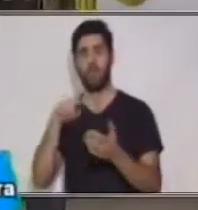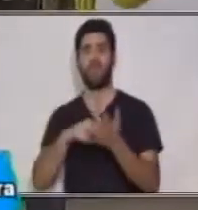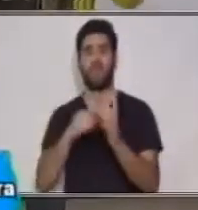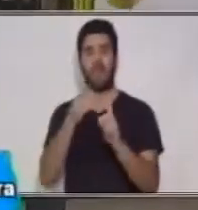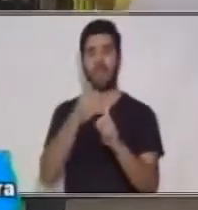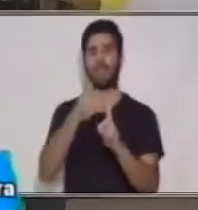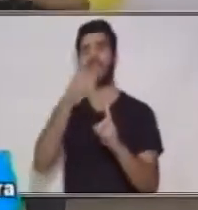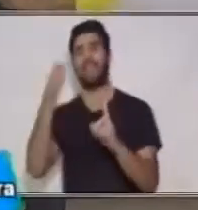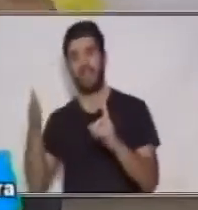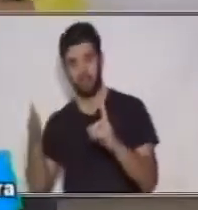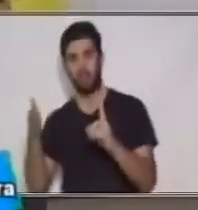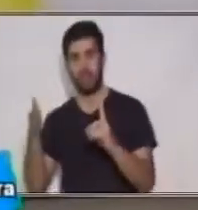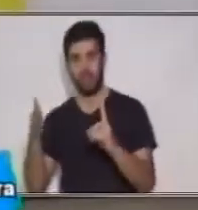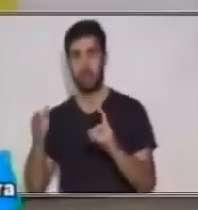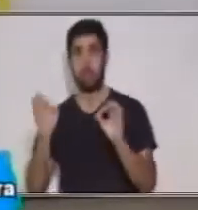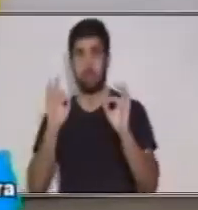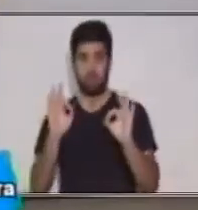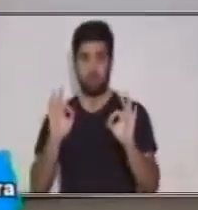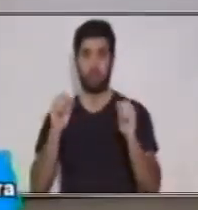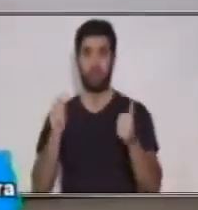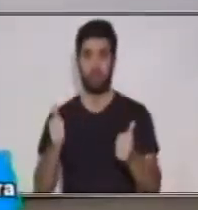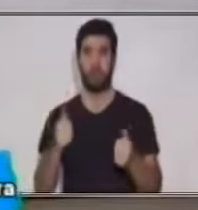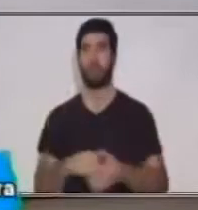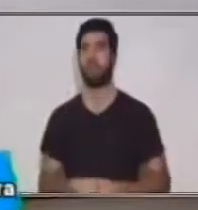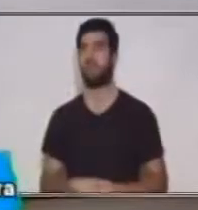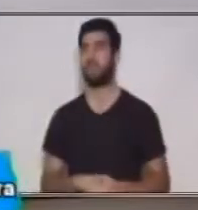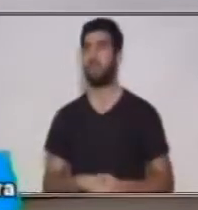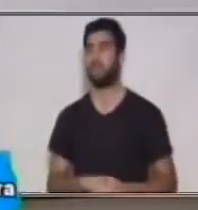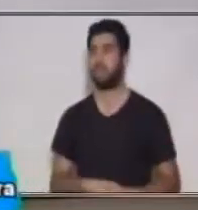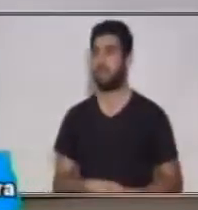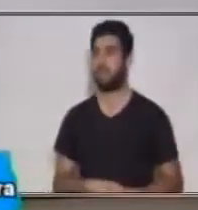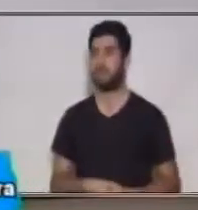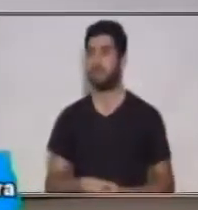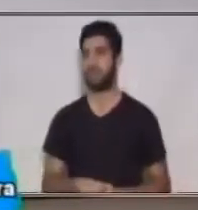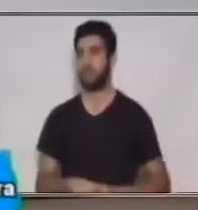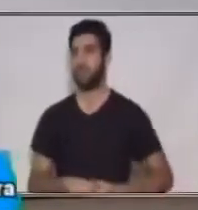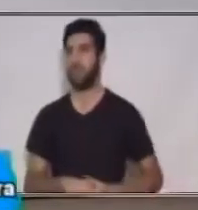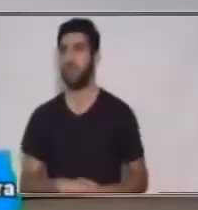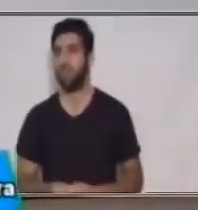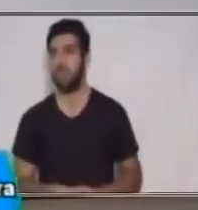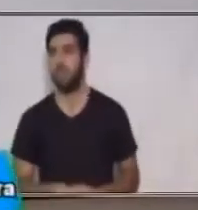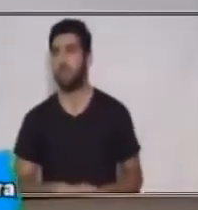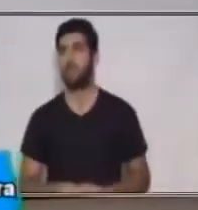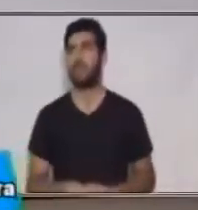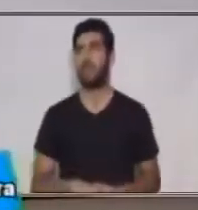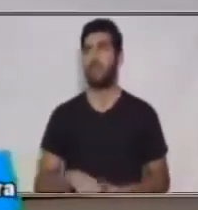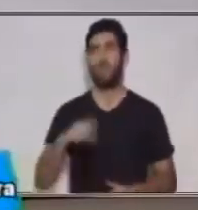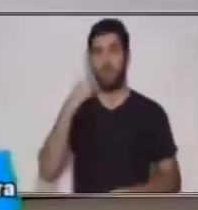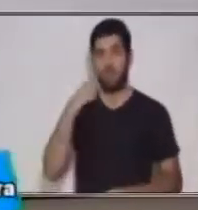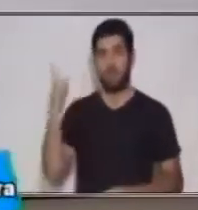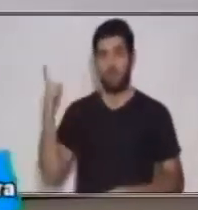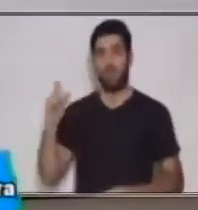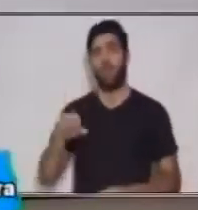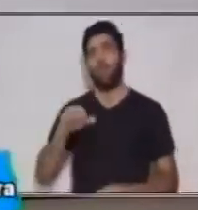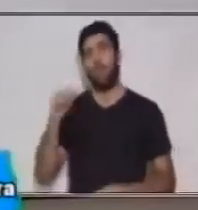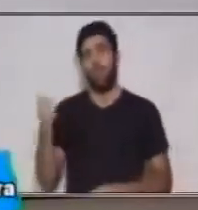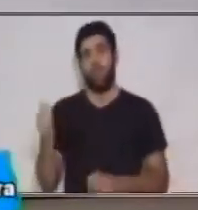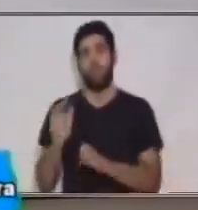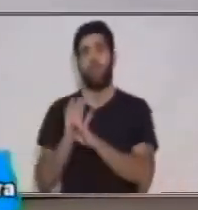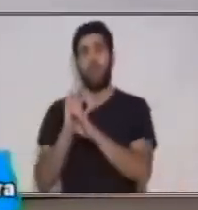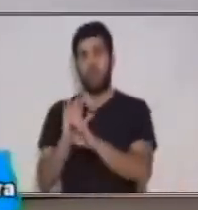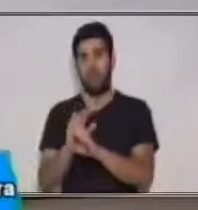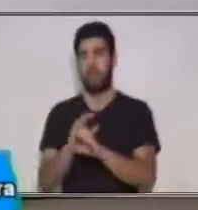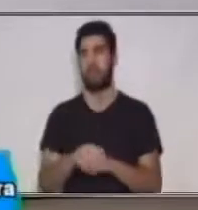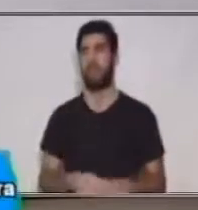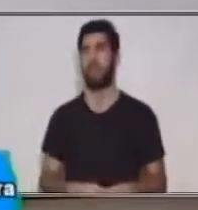va a ir después. Muy bien, entonces, tengo aquí otro ejemplo. Dice, en este